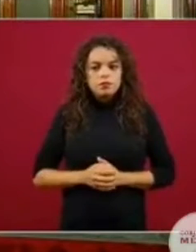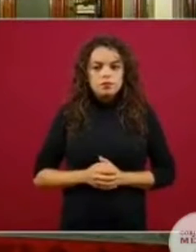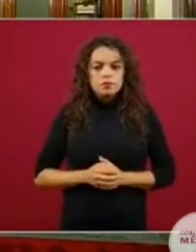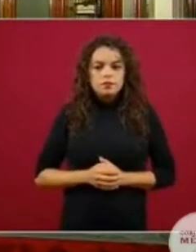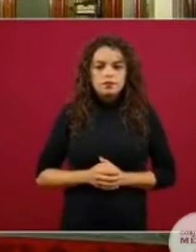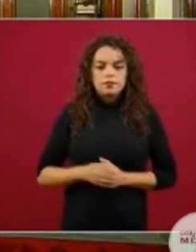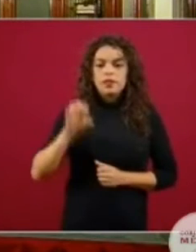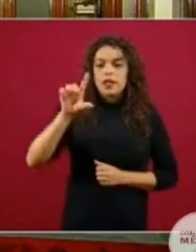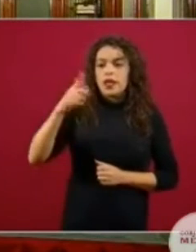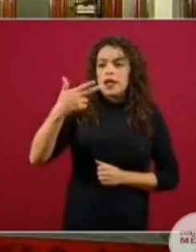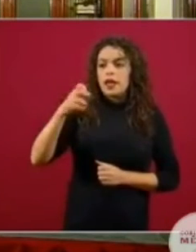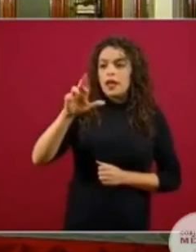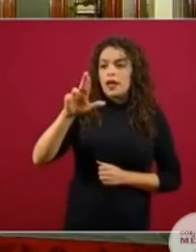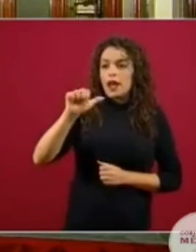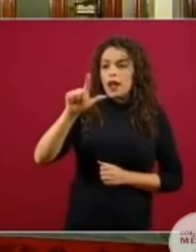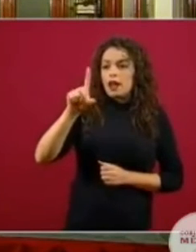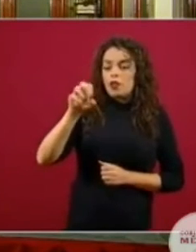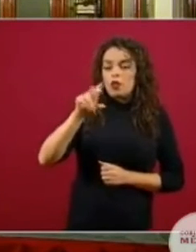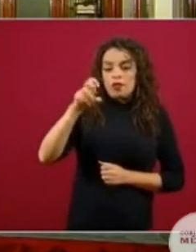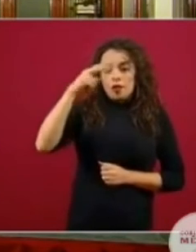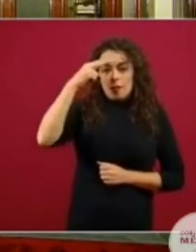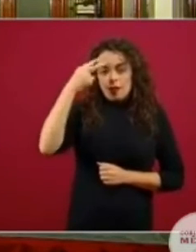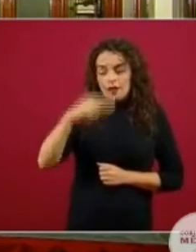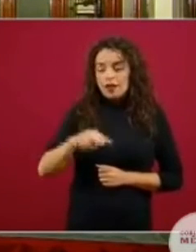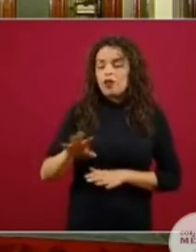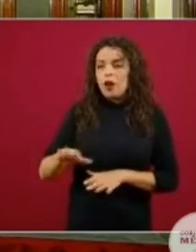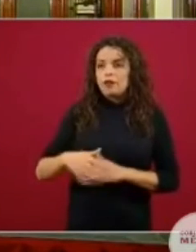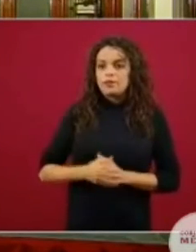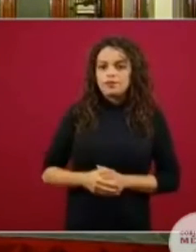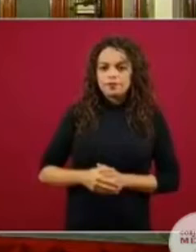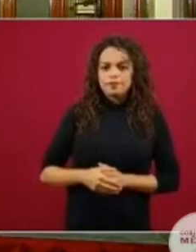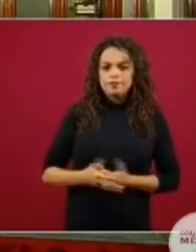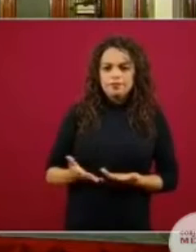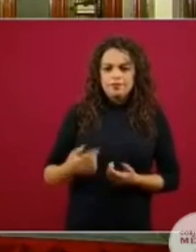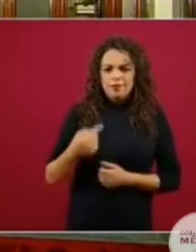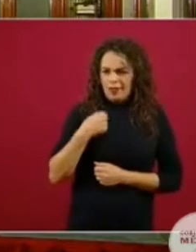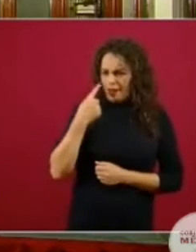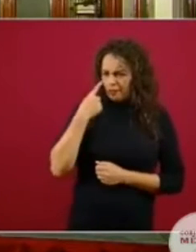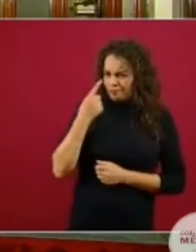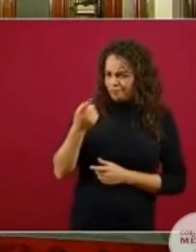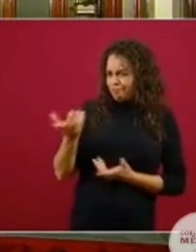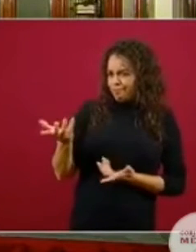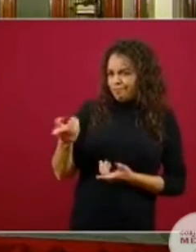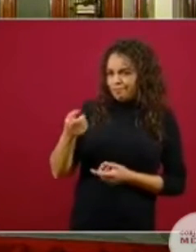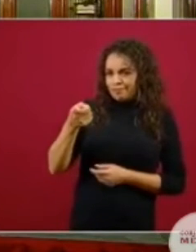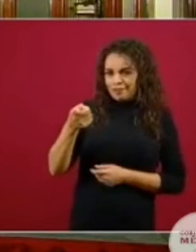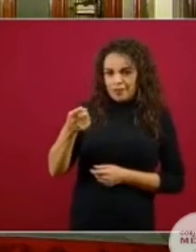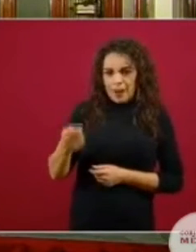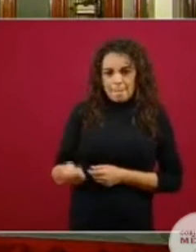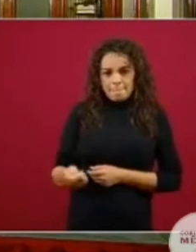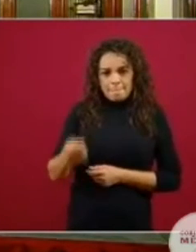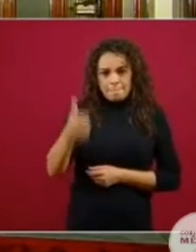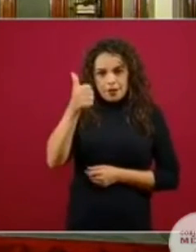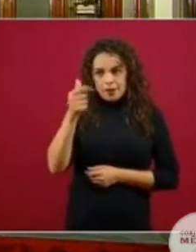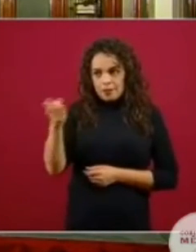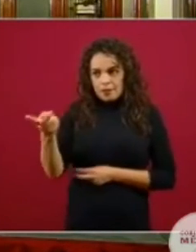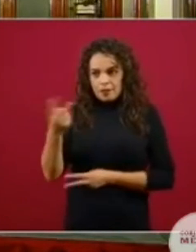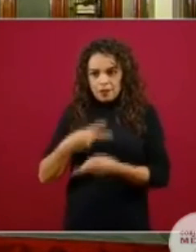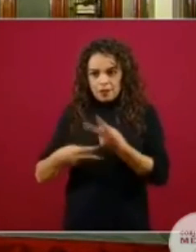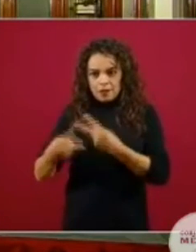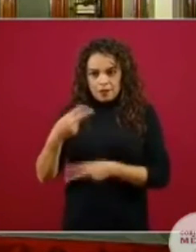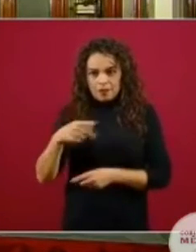y llegando a méxico es que me llama la atención es la primera vez que bien libra la cumbre como un try cubrebocas en el 95 no lo